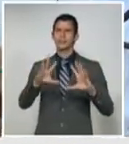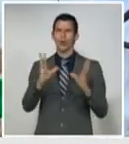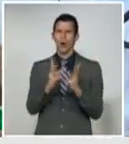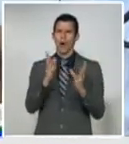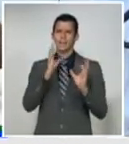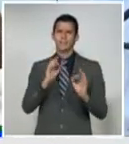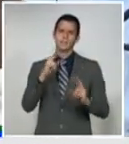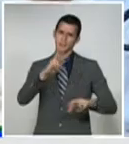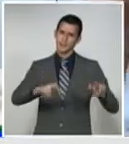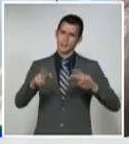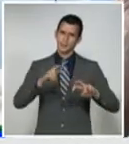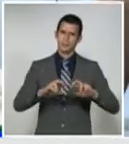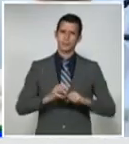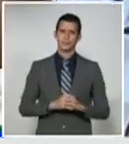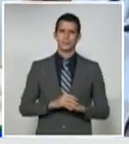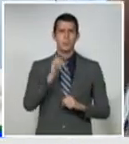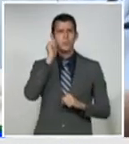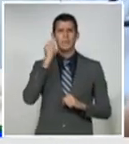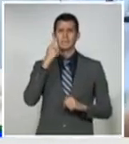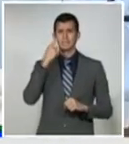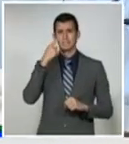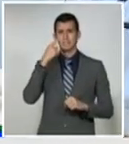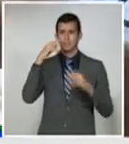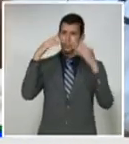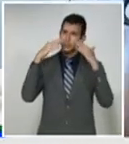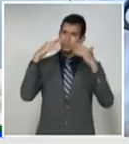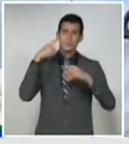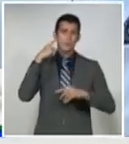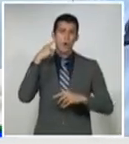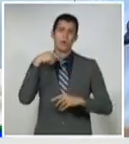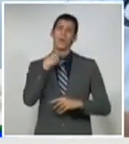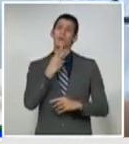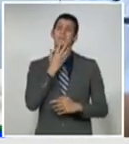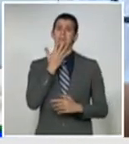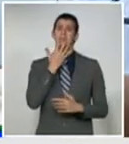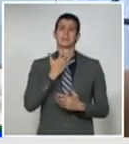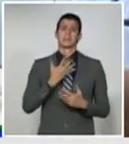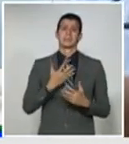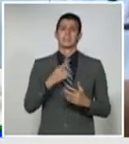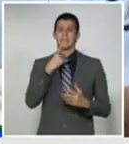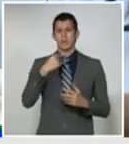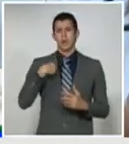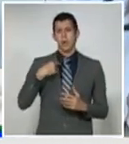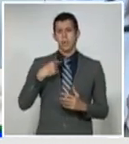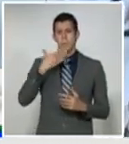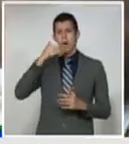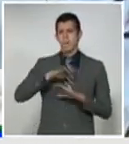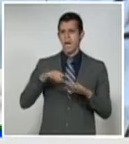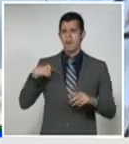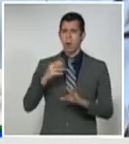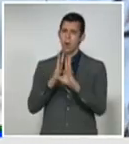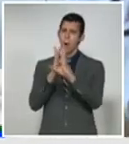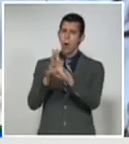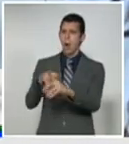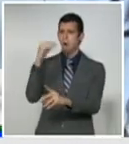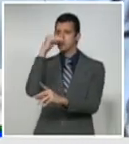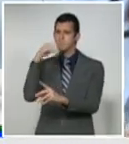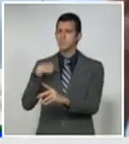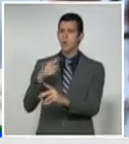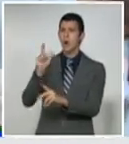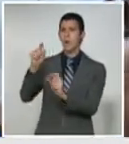Prefiero hacer la cola para comprar un pollo o un pan y no hacer la cola con botellones de oxígeno, como en estos